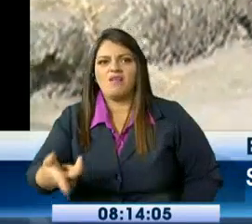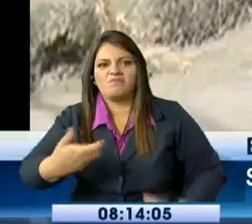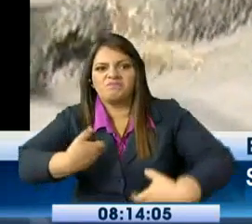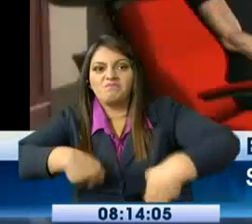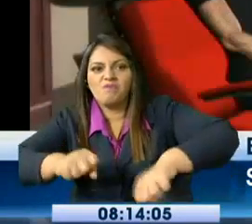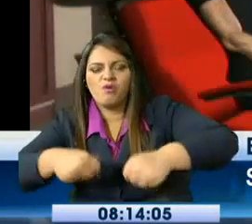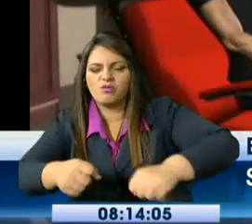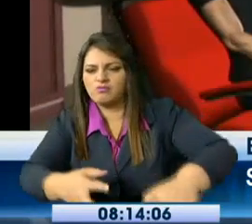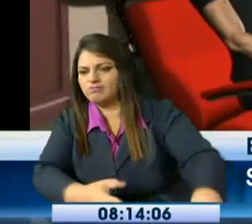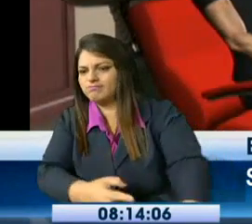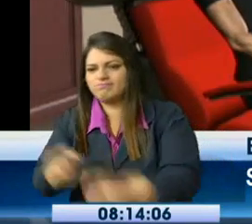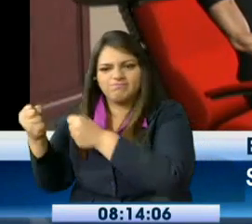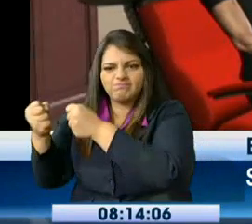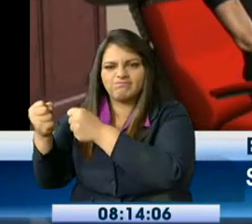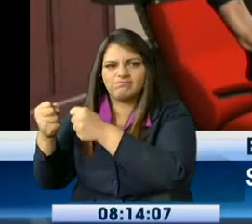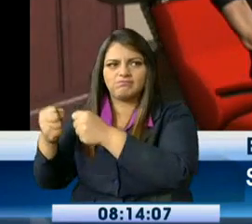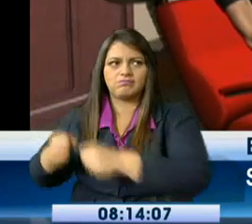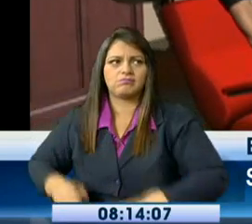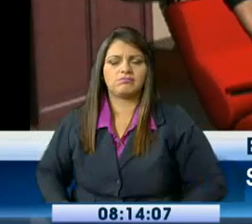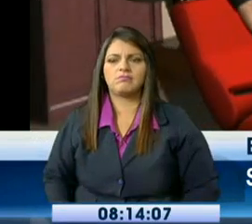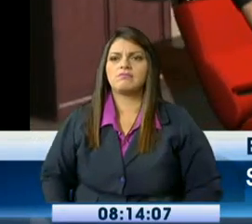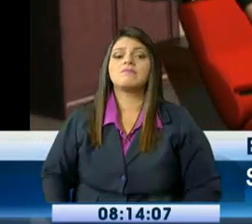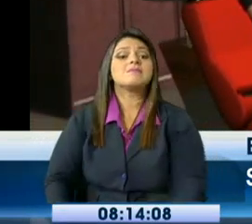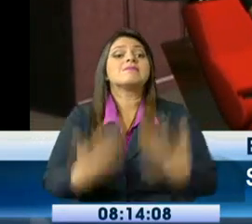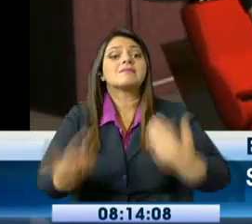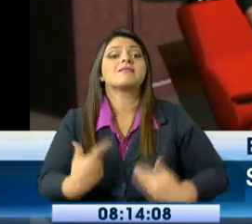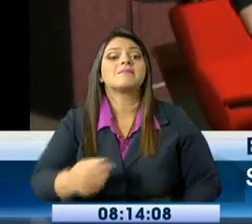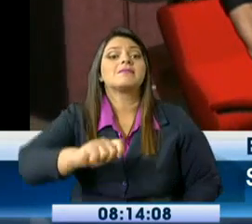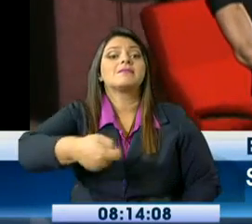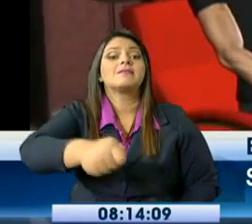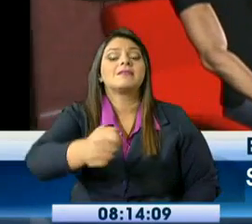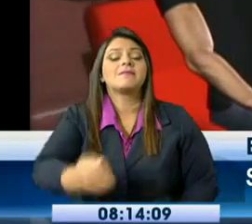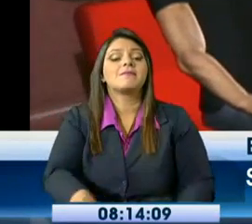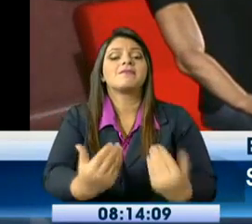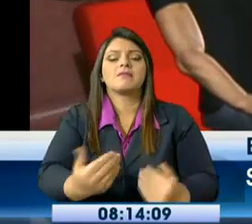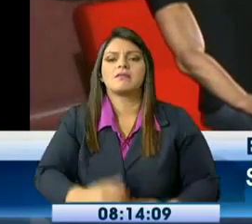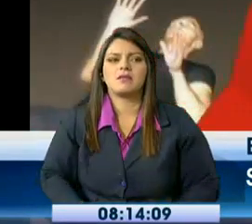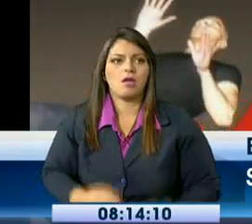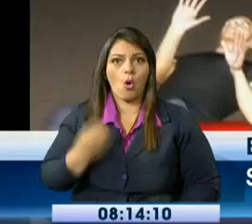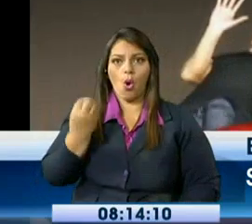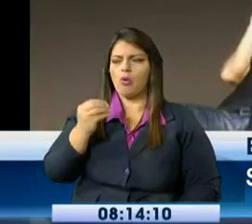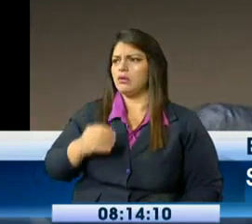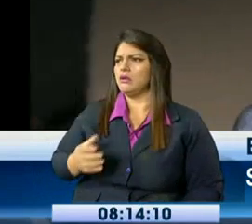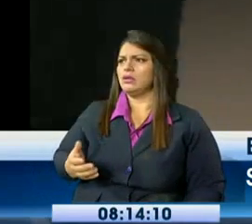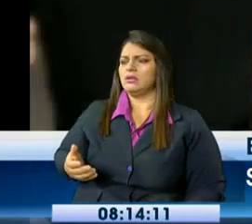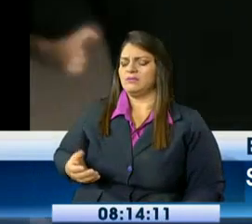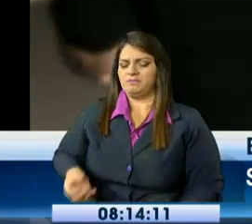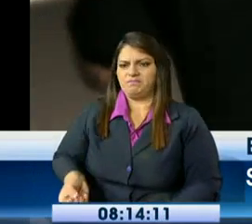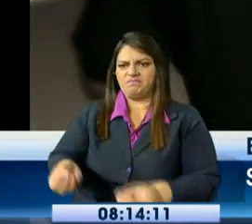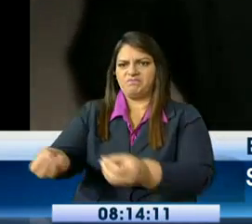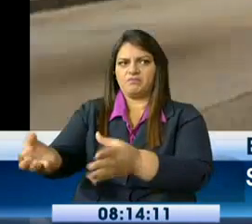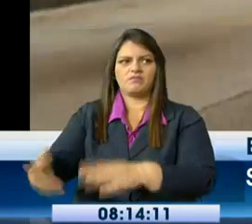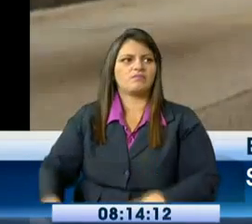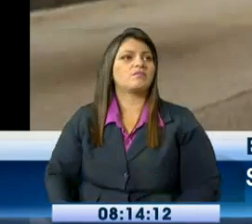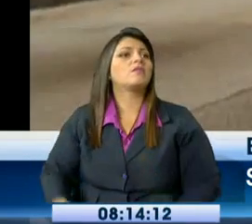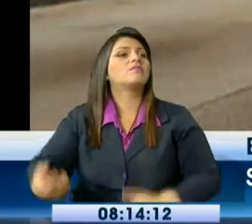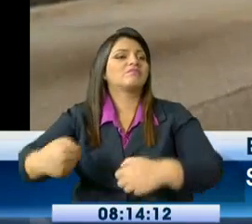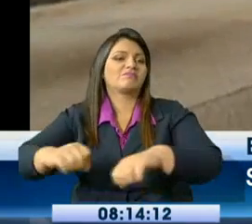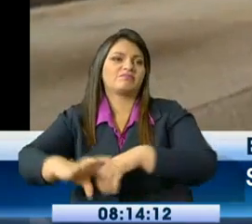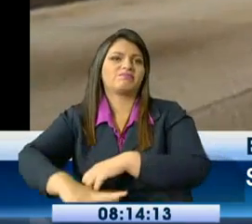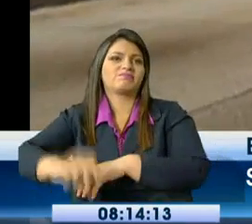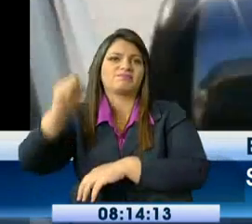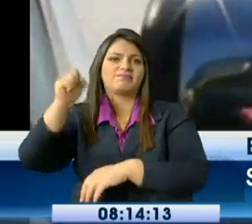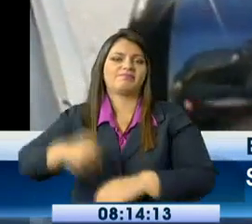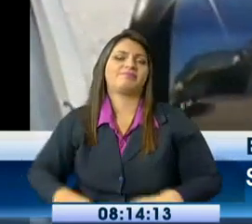cliente. Y ahí le pidieron las llaves de la moto al chico y se fueron. La historia vivida al interior de la